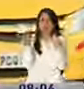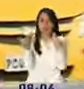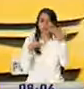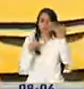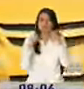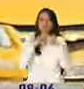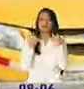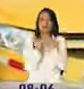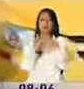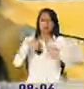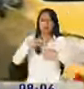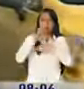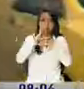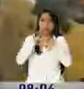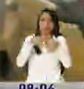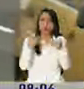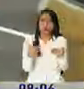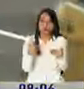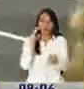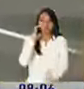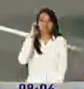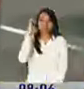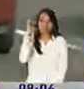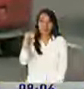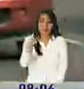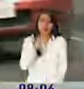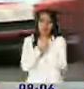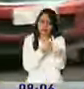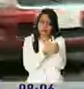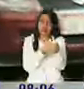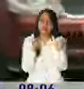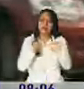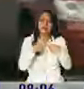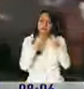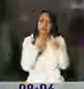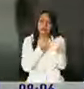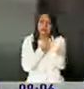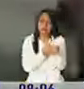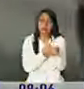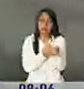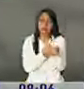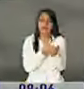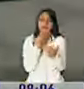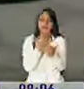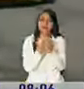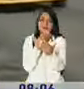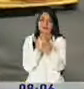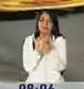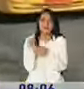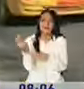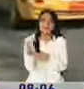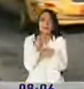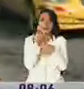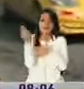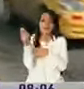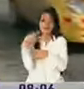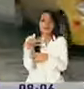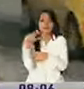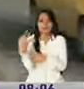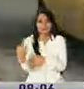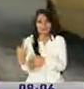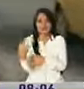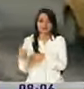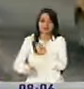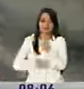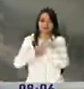nuestro país. En ellos nuestra esperanza, en ellos todos nuestros esfuerzos y en ellos todo nuestro agradecimiento por sumarse el día de hoy. Desde muy temprano, desde